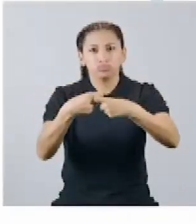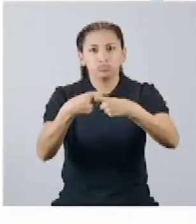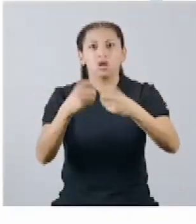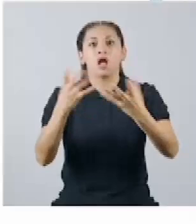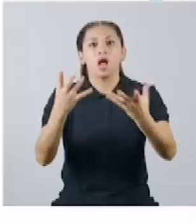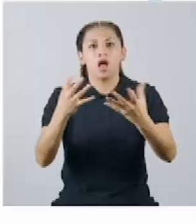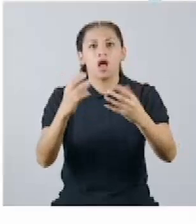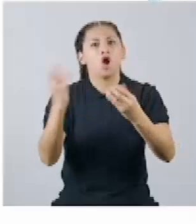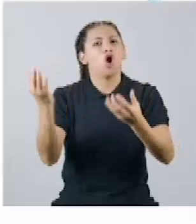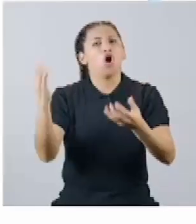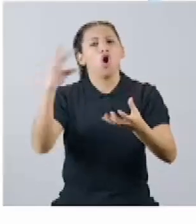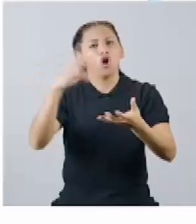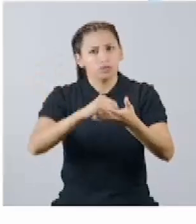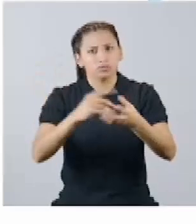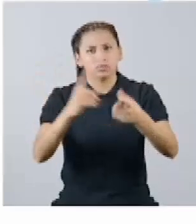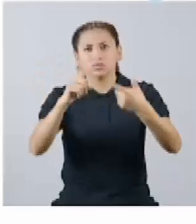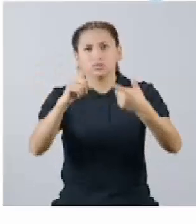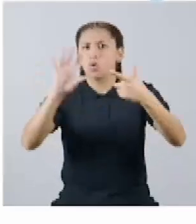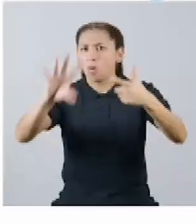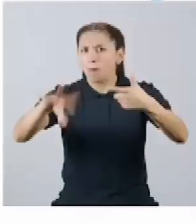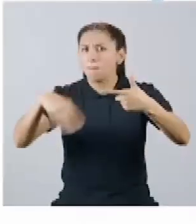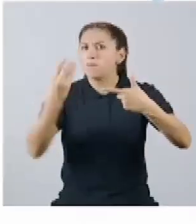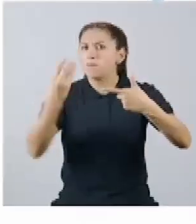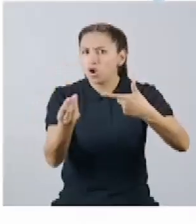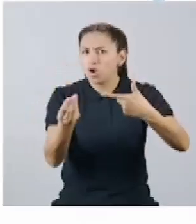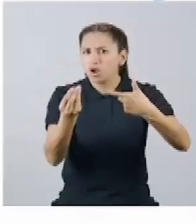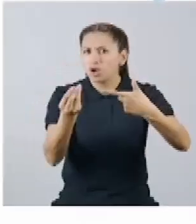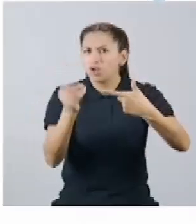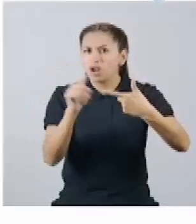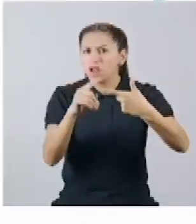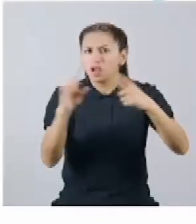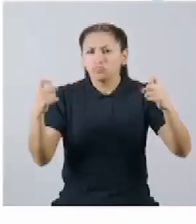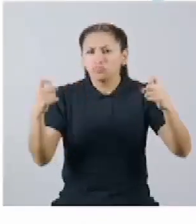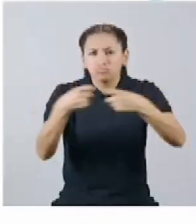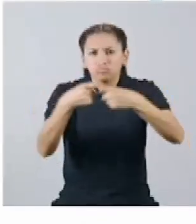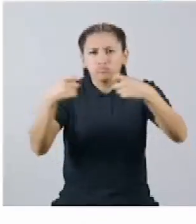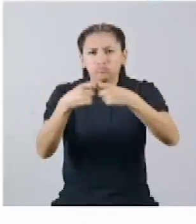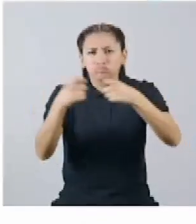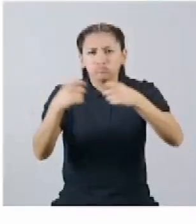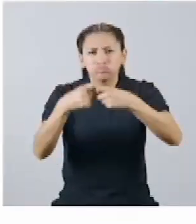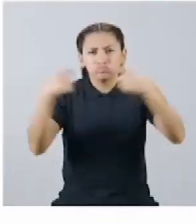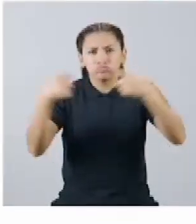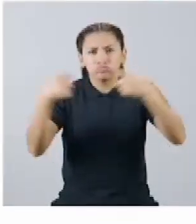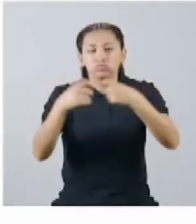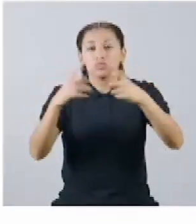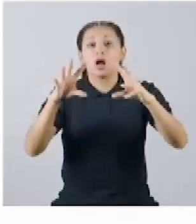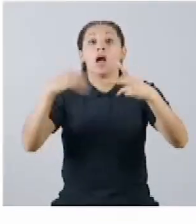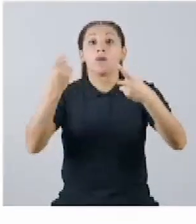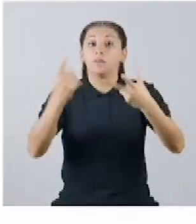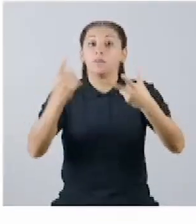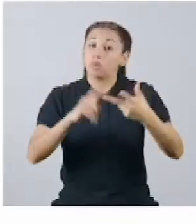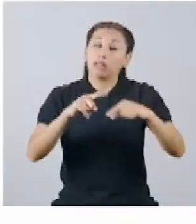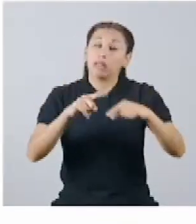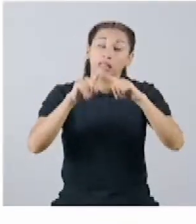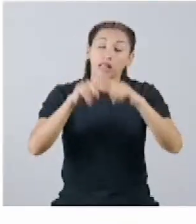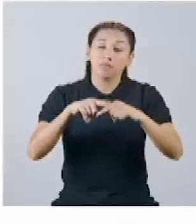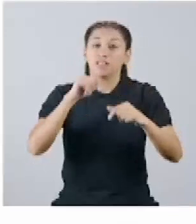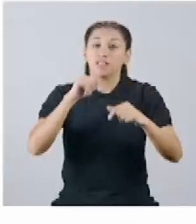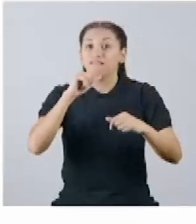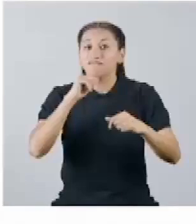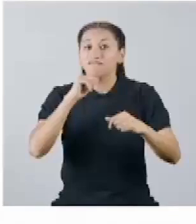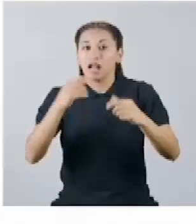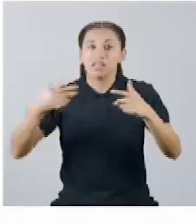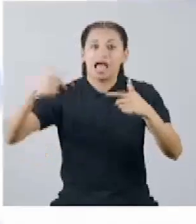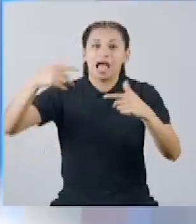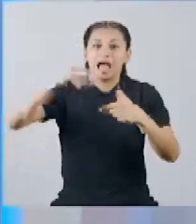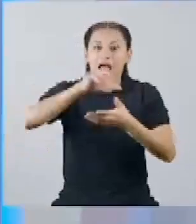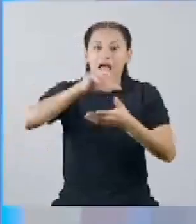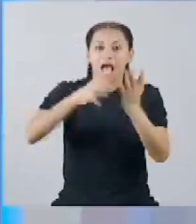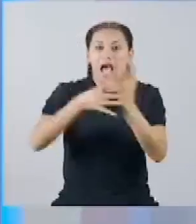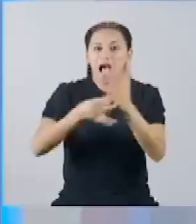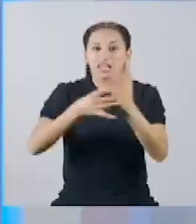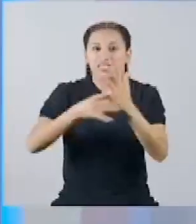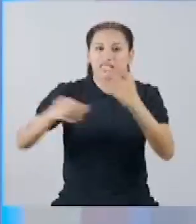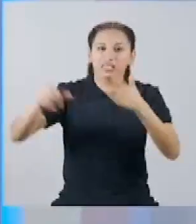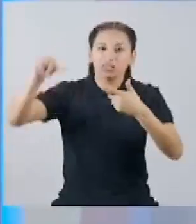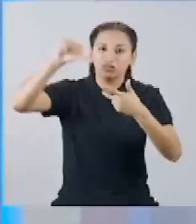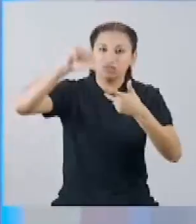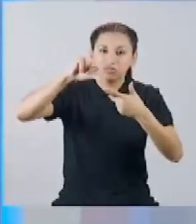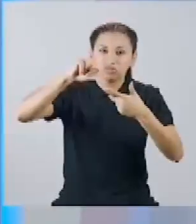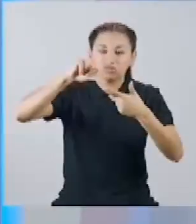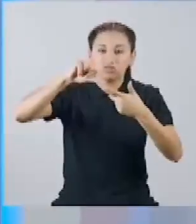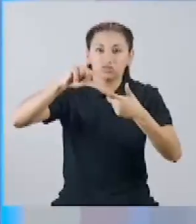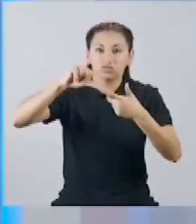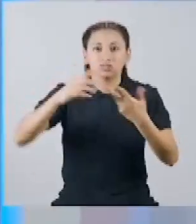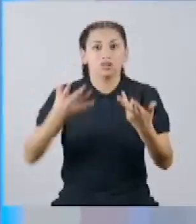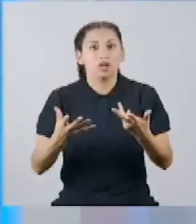de nuevo, ¿por qué se sobrecargó? Puede ser que los cojinetes no contaban con suficiente lubricación. ¿Porque